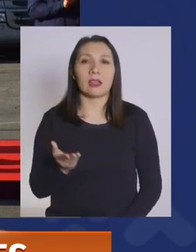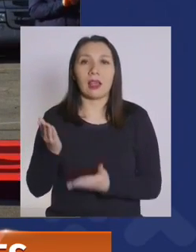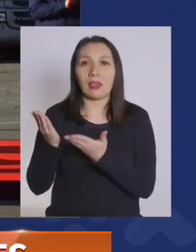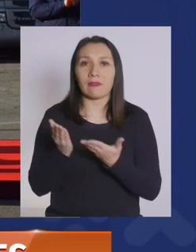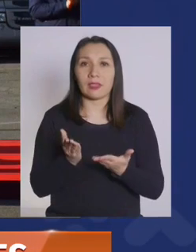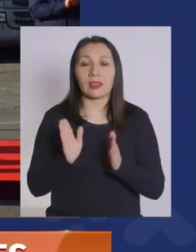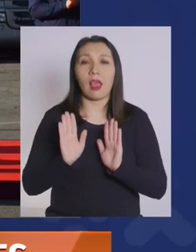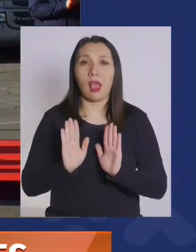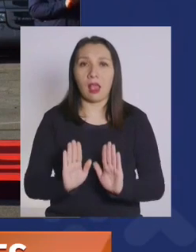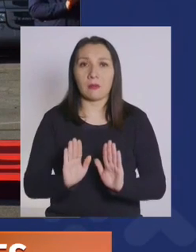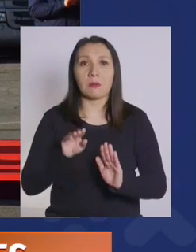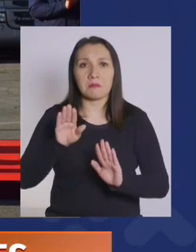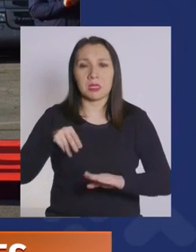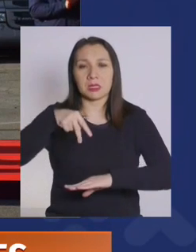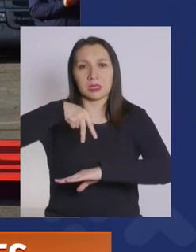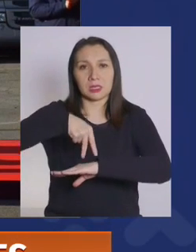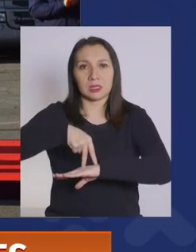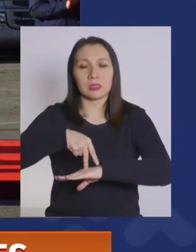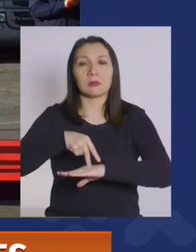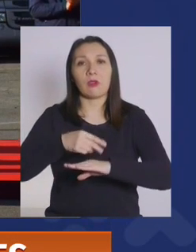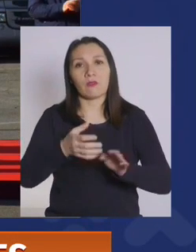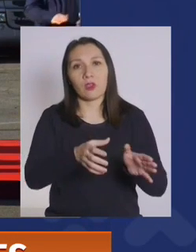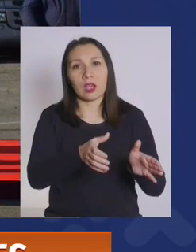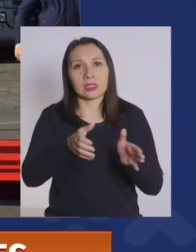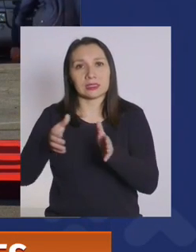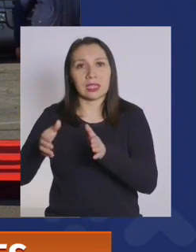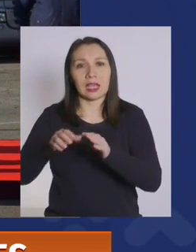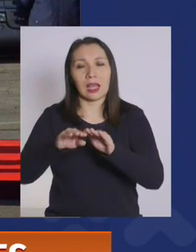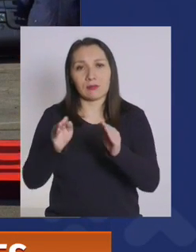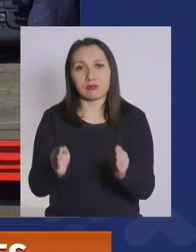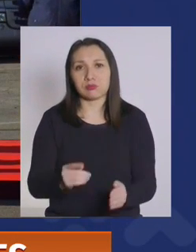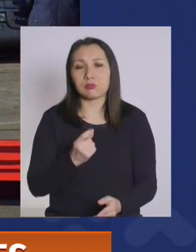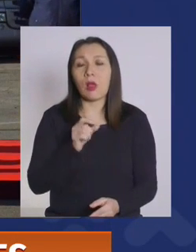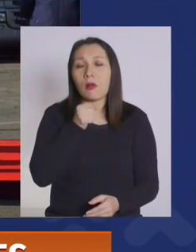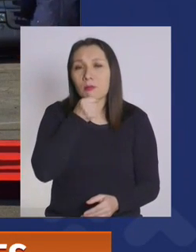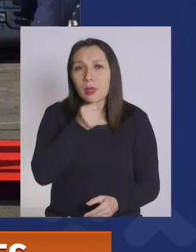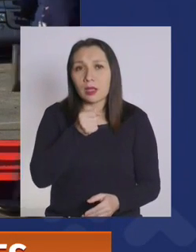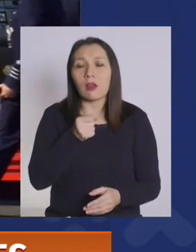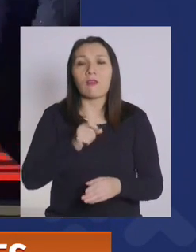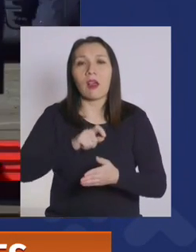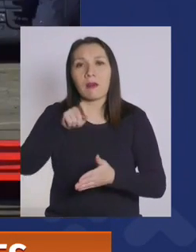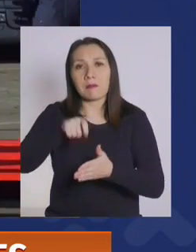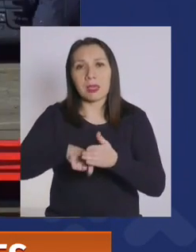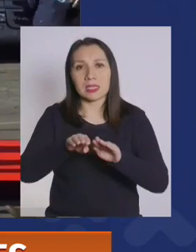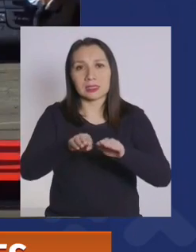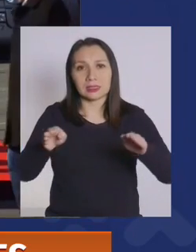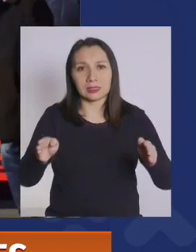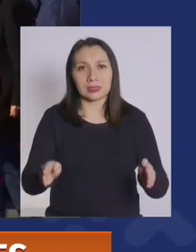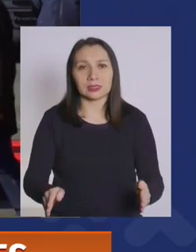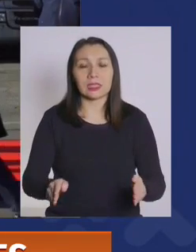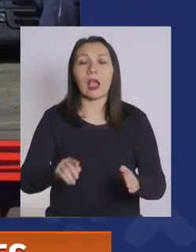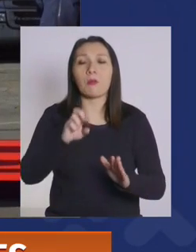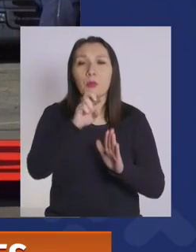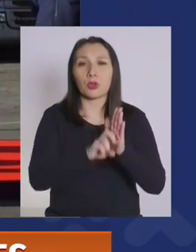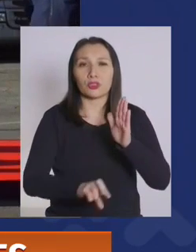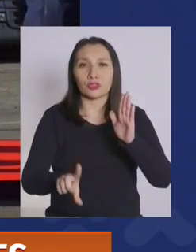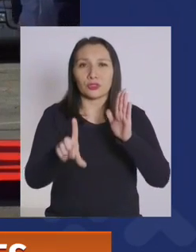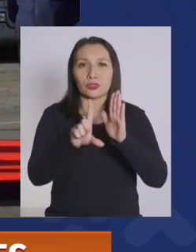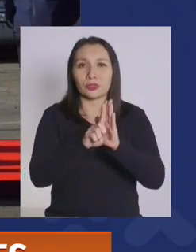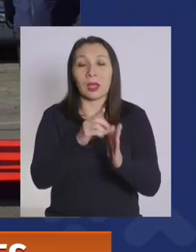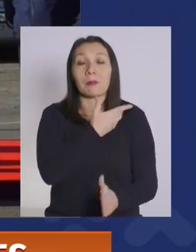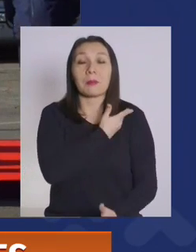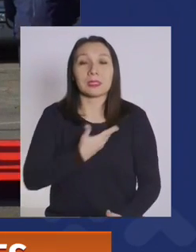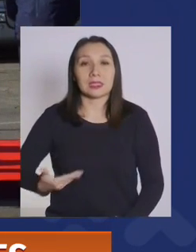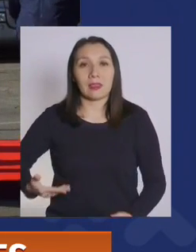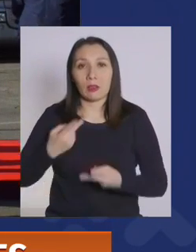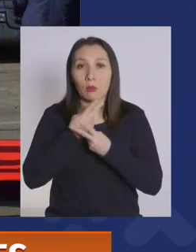Ley Juan Barrios, en honor al camionero que el 9 de febrero pasado resultó con graves lesiones tras incendiarse la